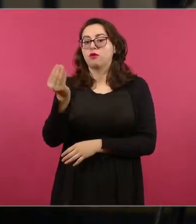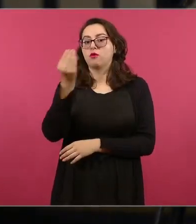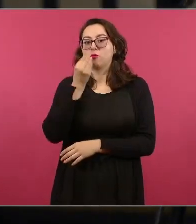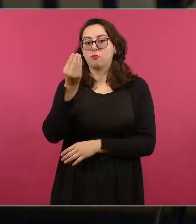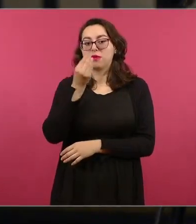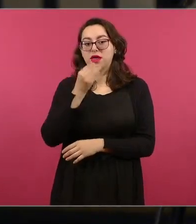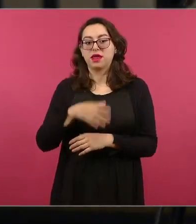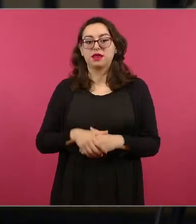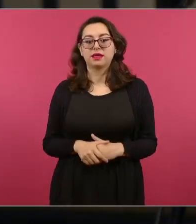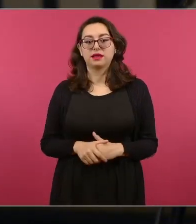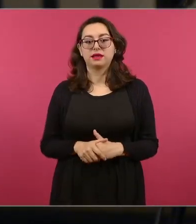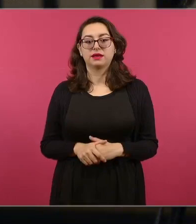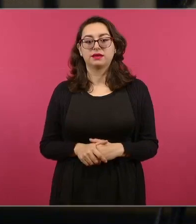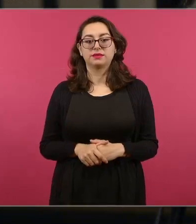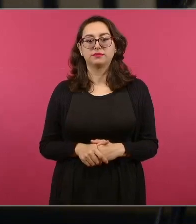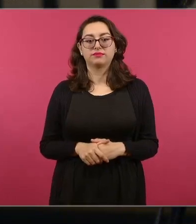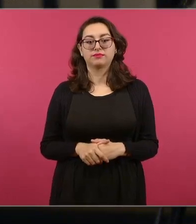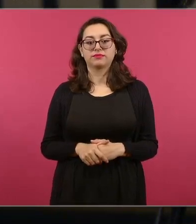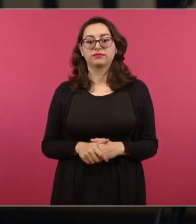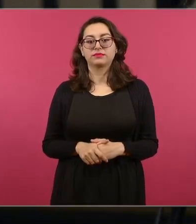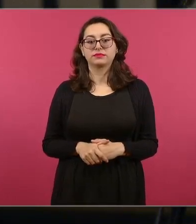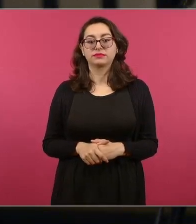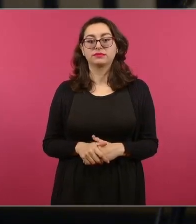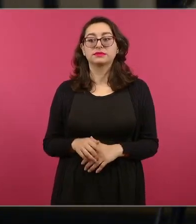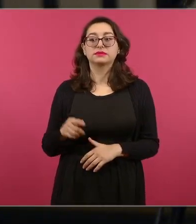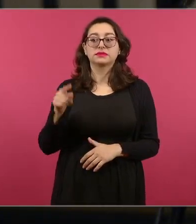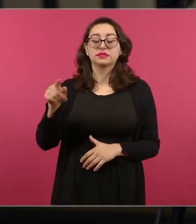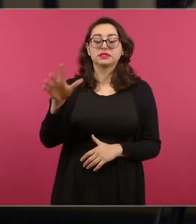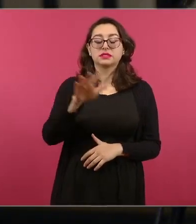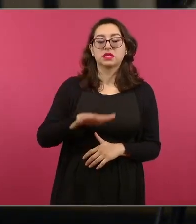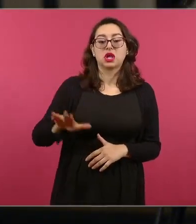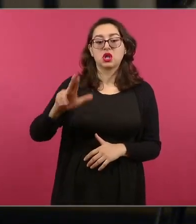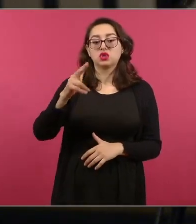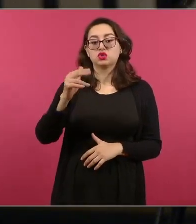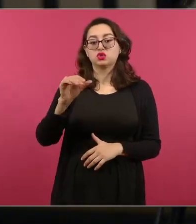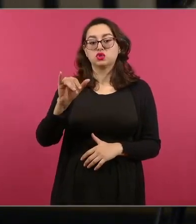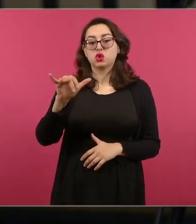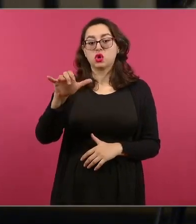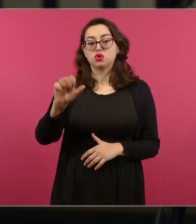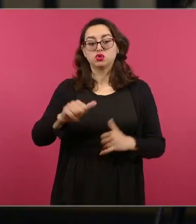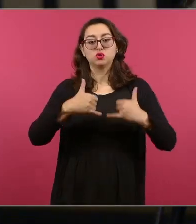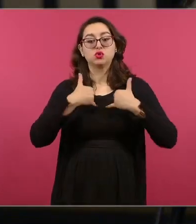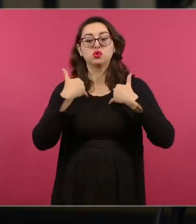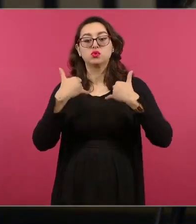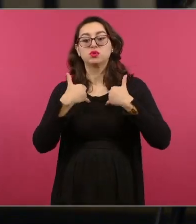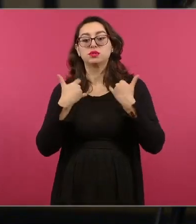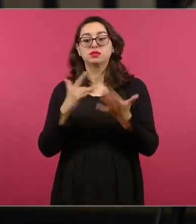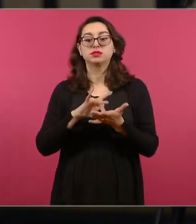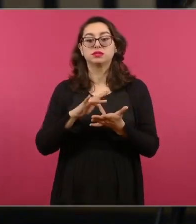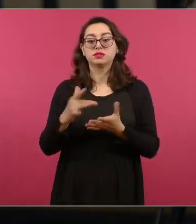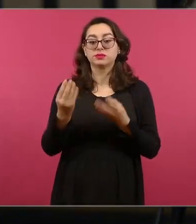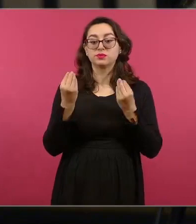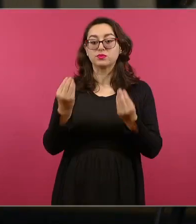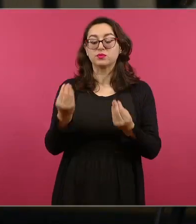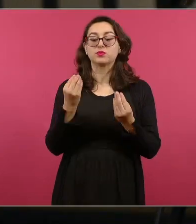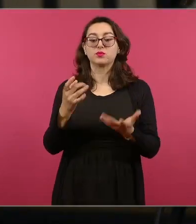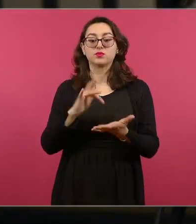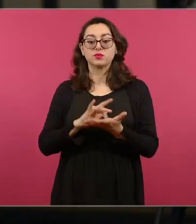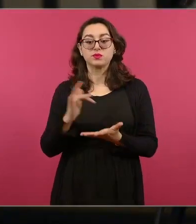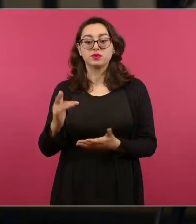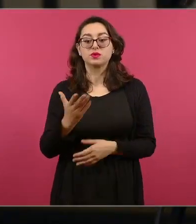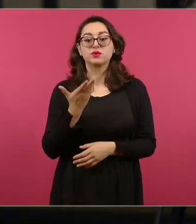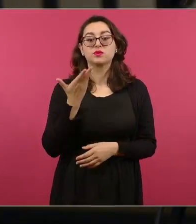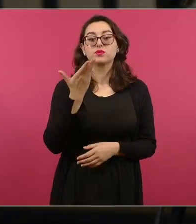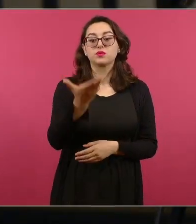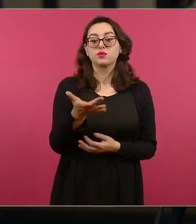Choice, los jóvenes de Choice están muy agradecidos con todo lo que se les está apoyando,